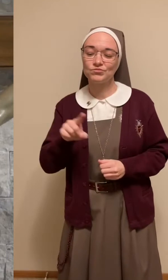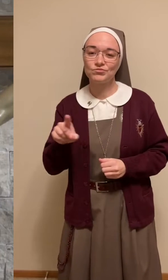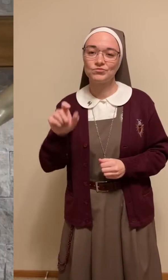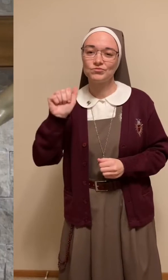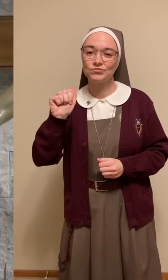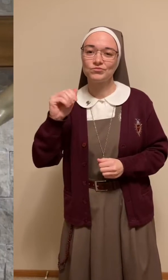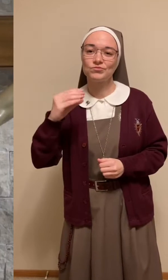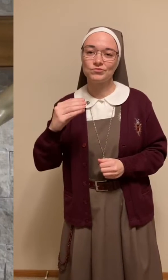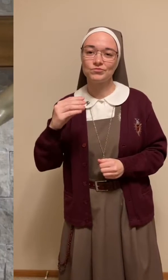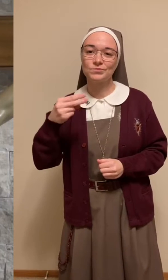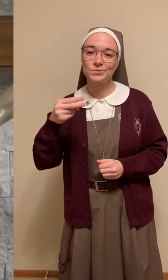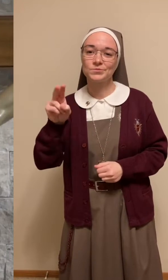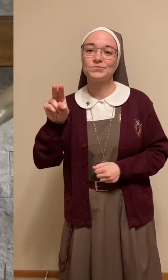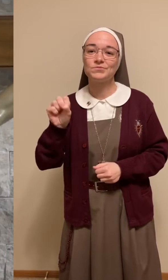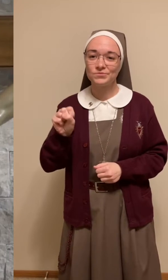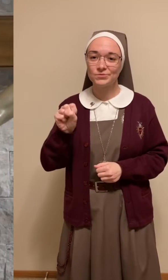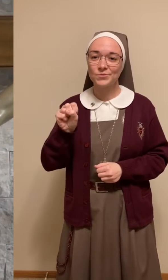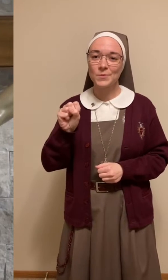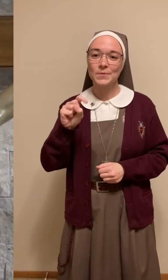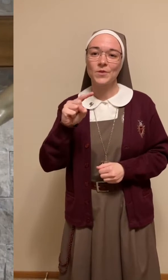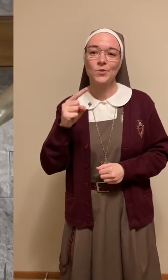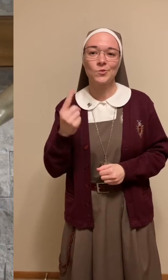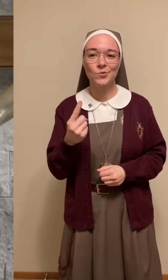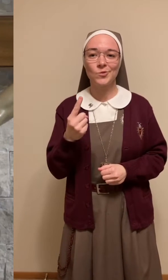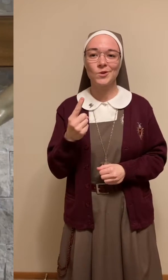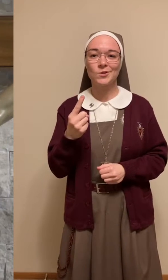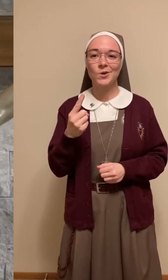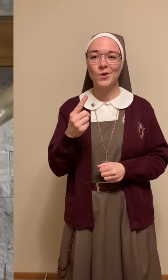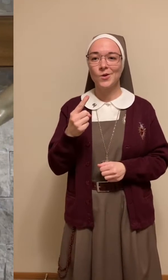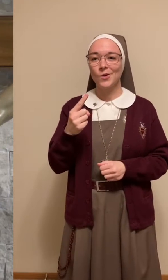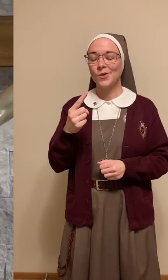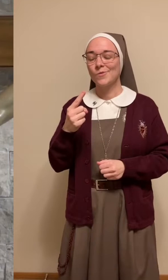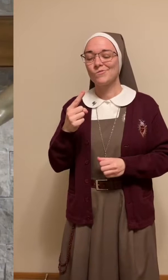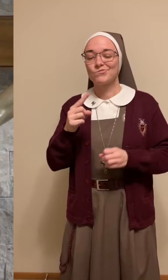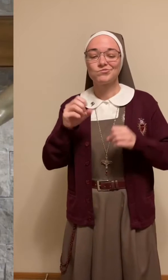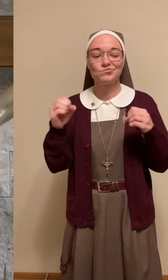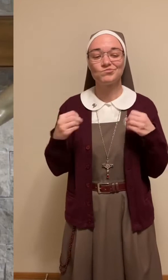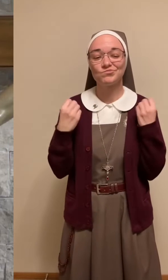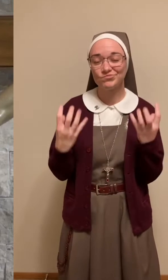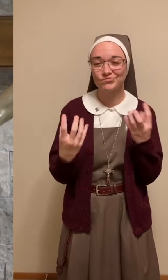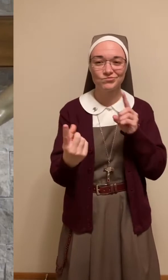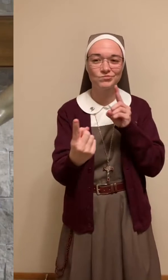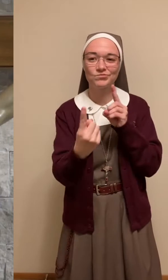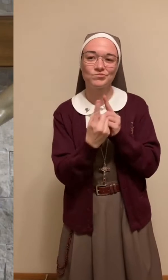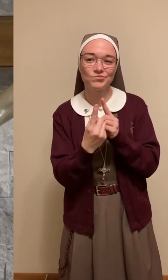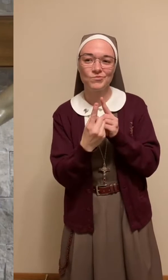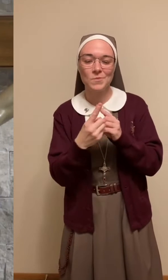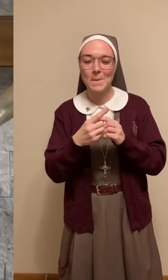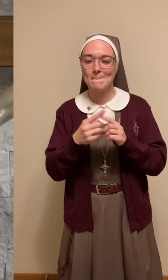te encontraste con saqueo uno de tus tantos encuentros